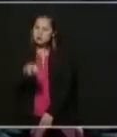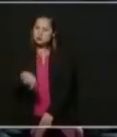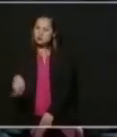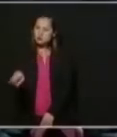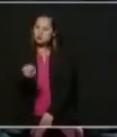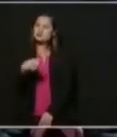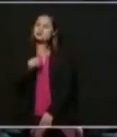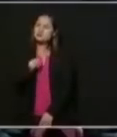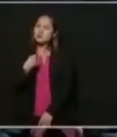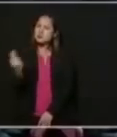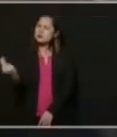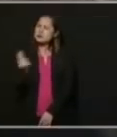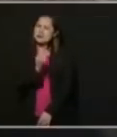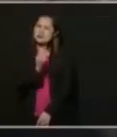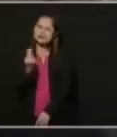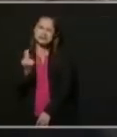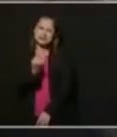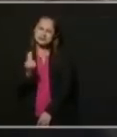Conozco la historia